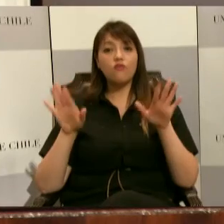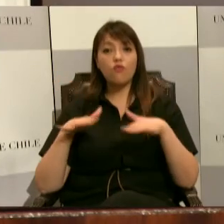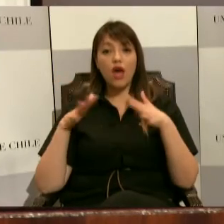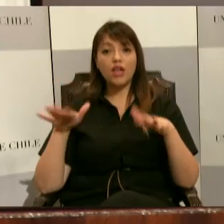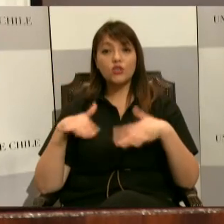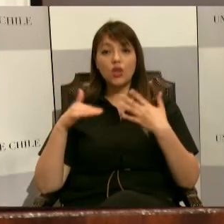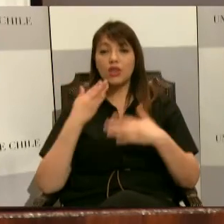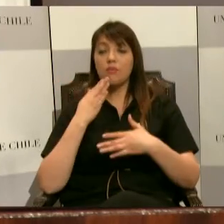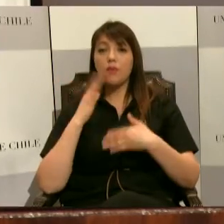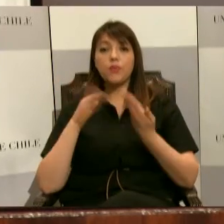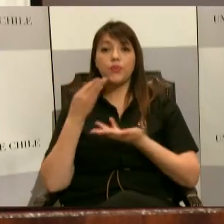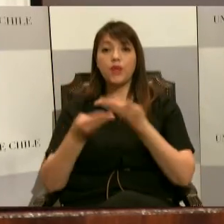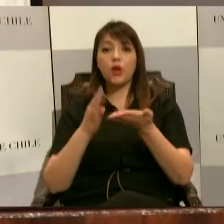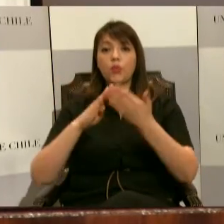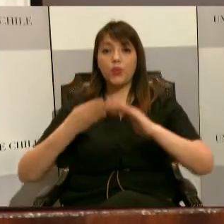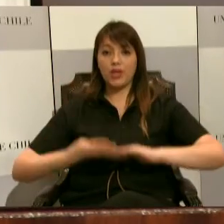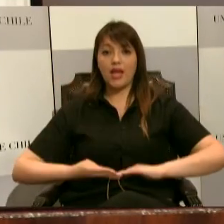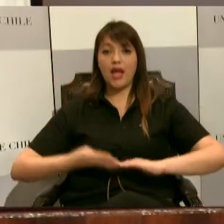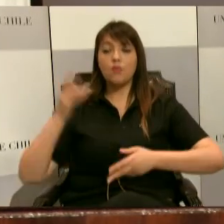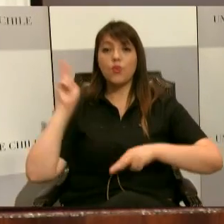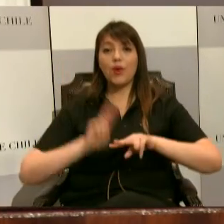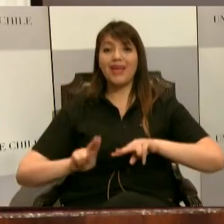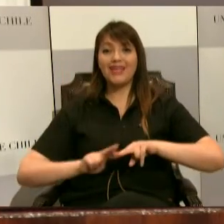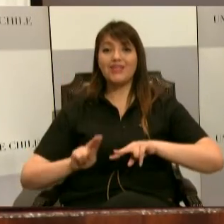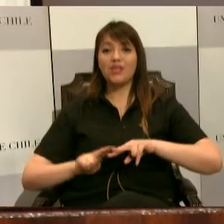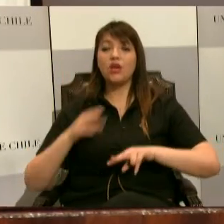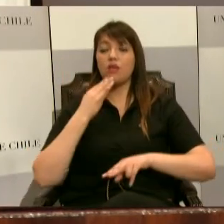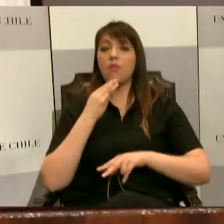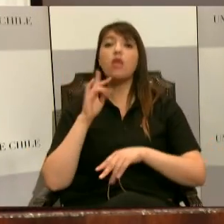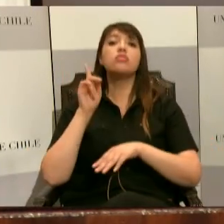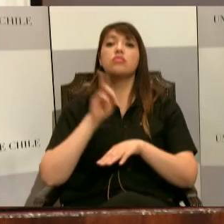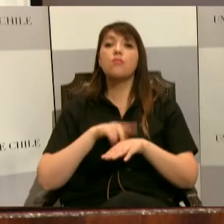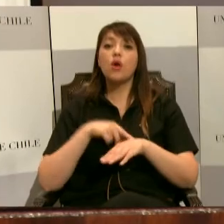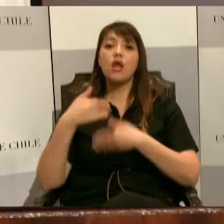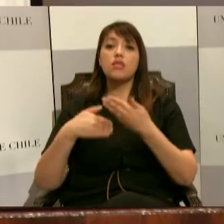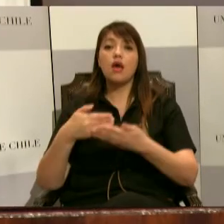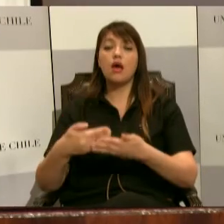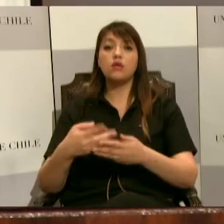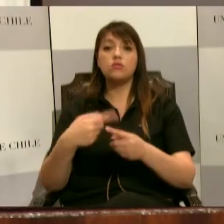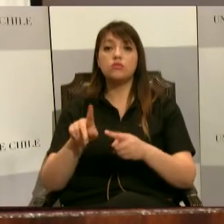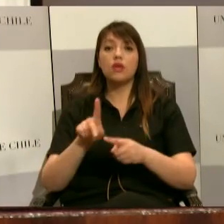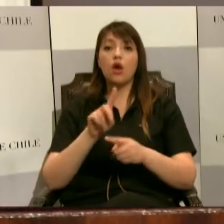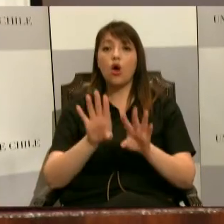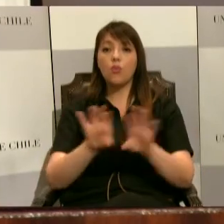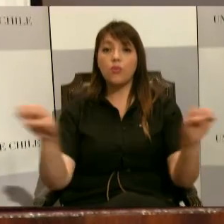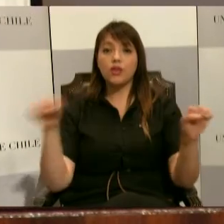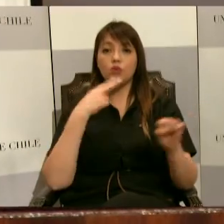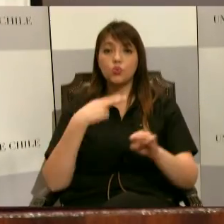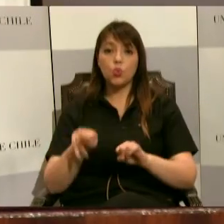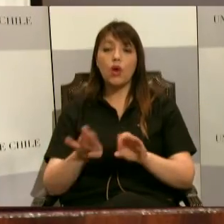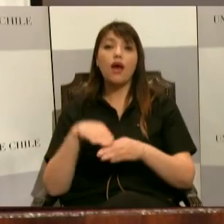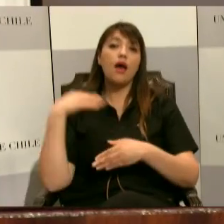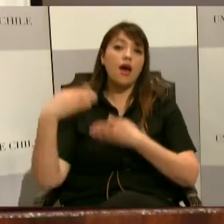nuestra actividad con la comunidad, realizamos a comienzo de año la escuela de temporada en Magallanes. Comprometidos en la misión de avanzar